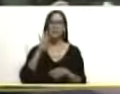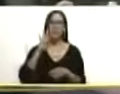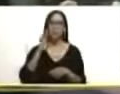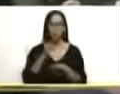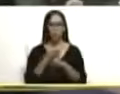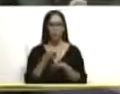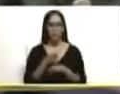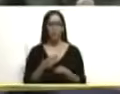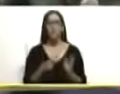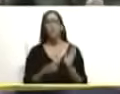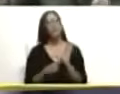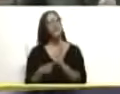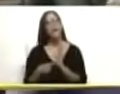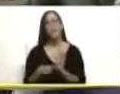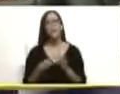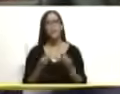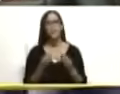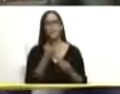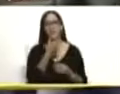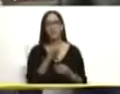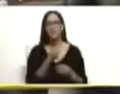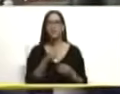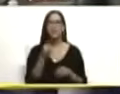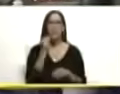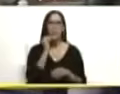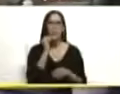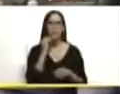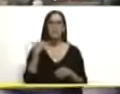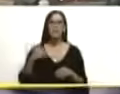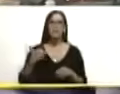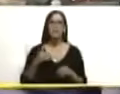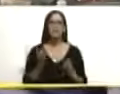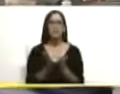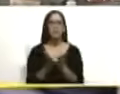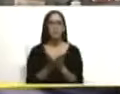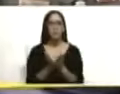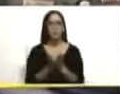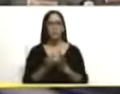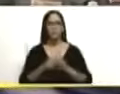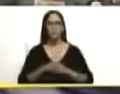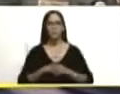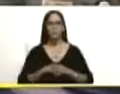Un ejemplo muy sencillo es de la juventud y el derecho al estudio.